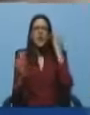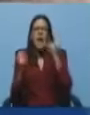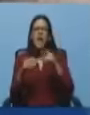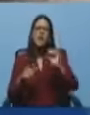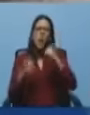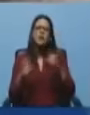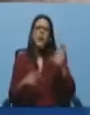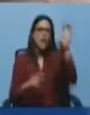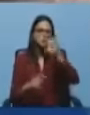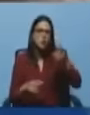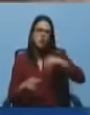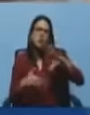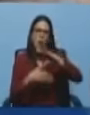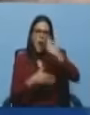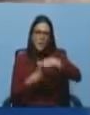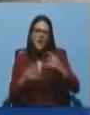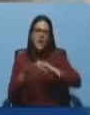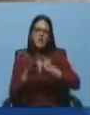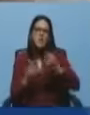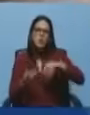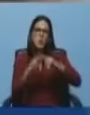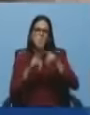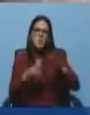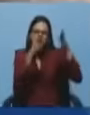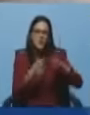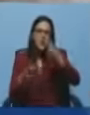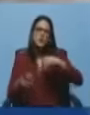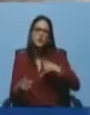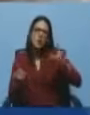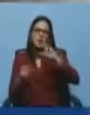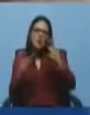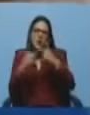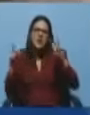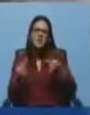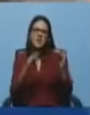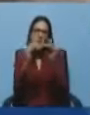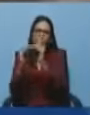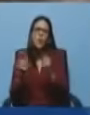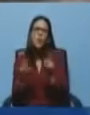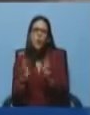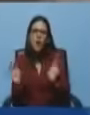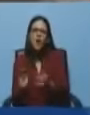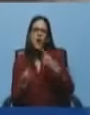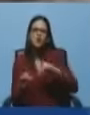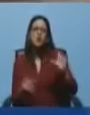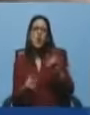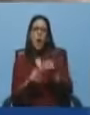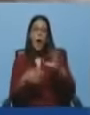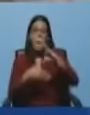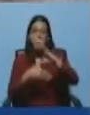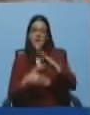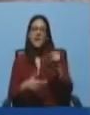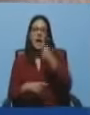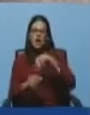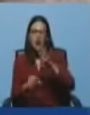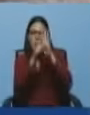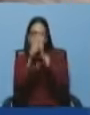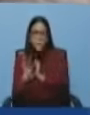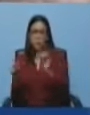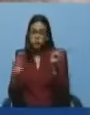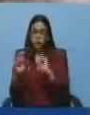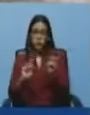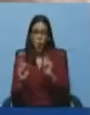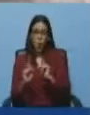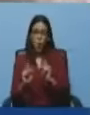de paz, hay una América que es de hombres y mujeres que aspiramos a la libertad, a la igualdad. Hay una América no colonialista que